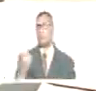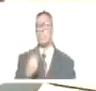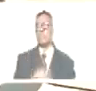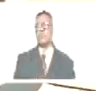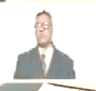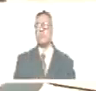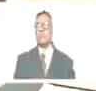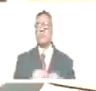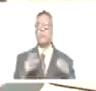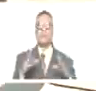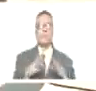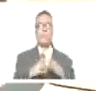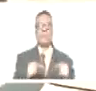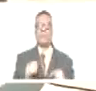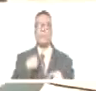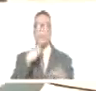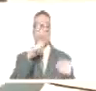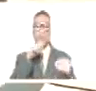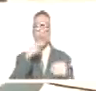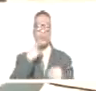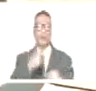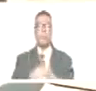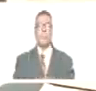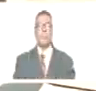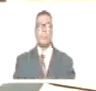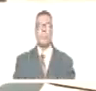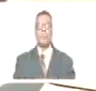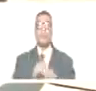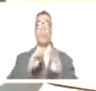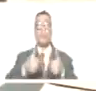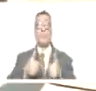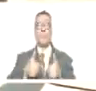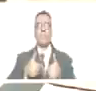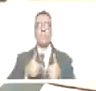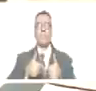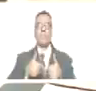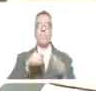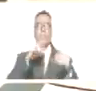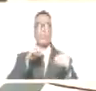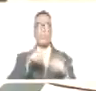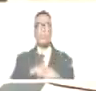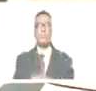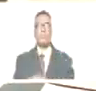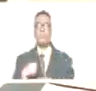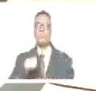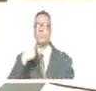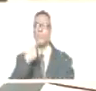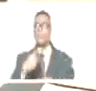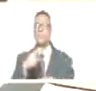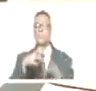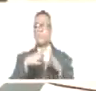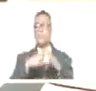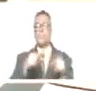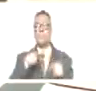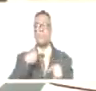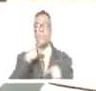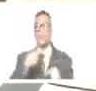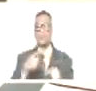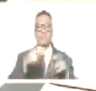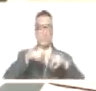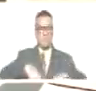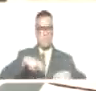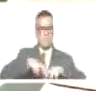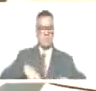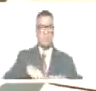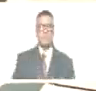declaraciones, cuando comiencen a hablar y digan todo lo que tienen que decir. En esta investigación ha